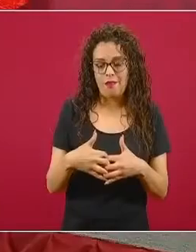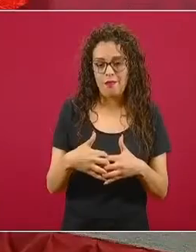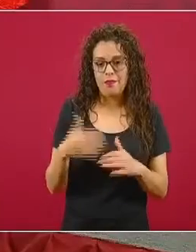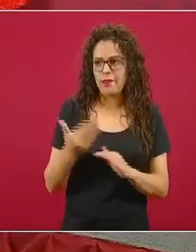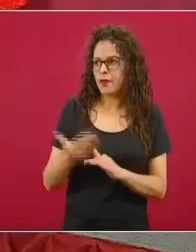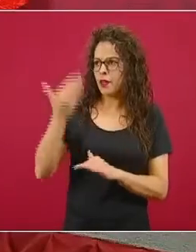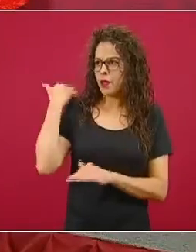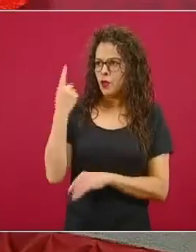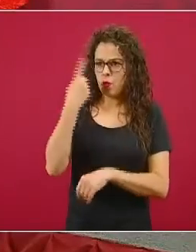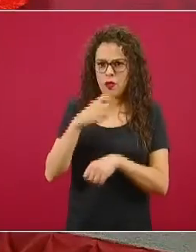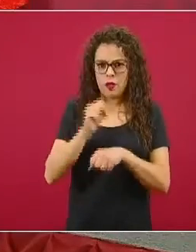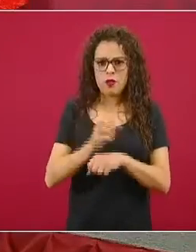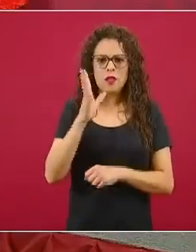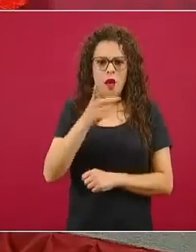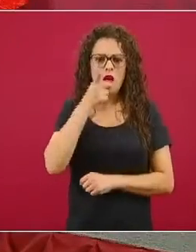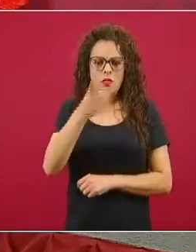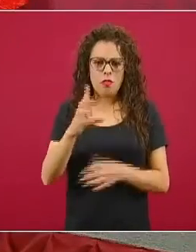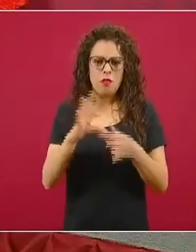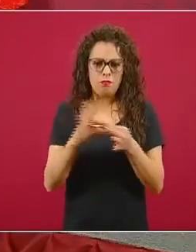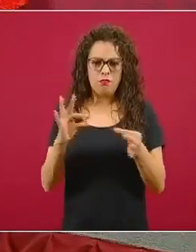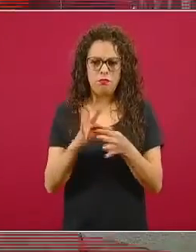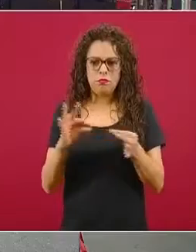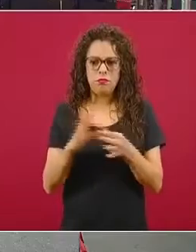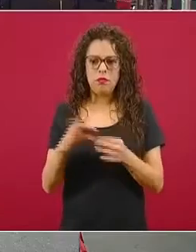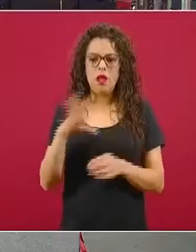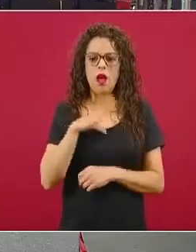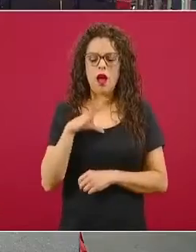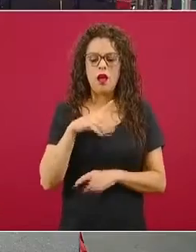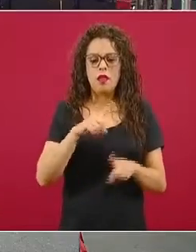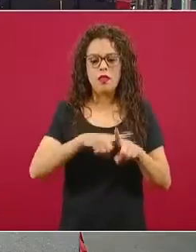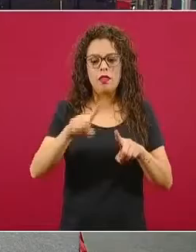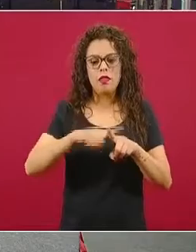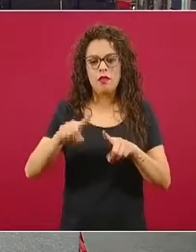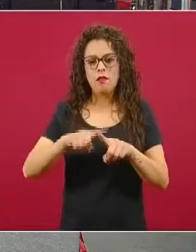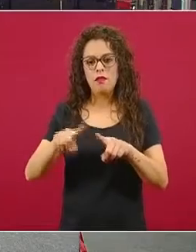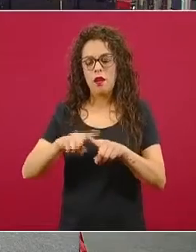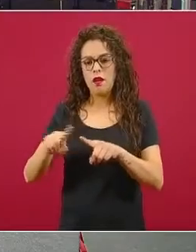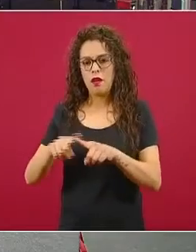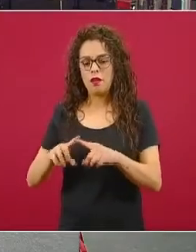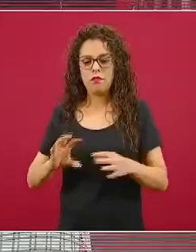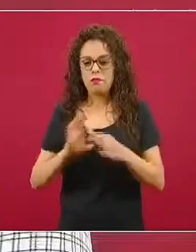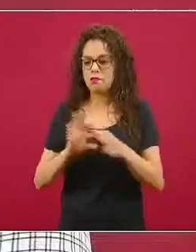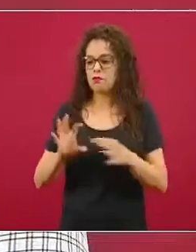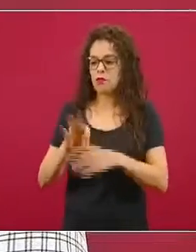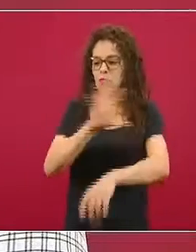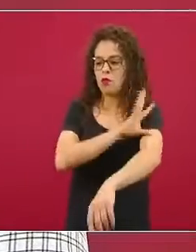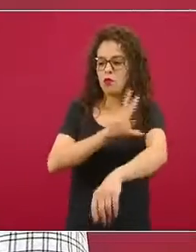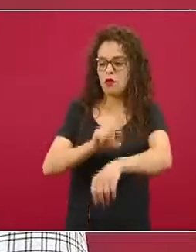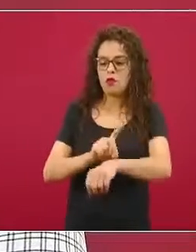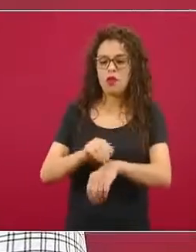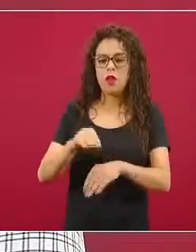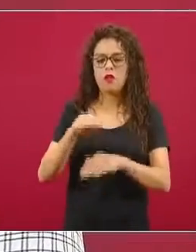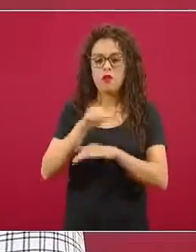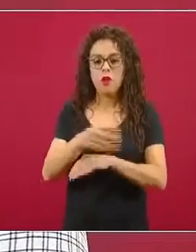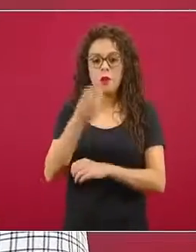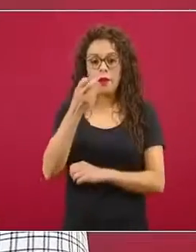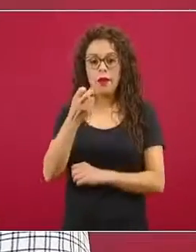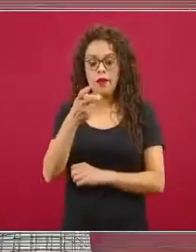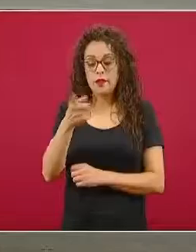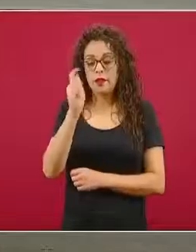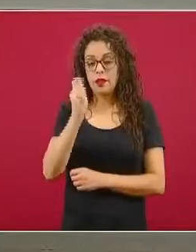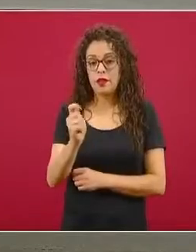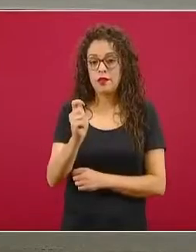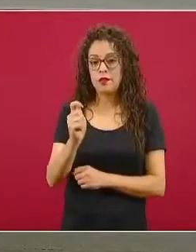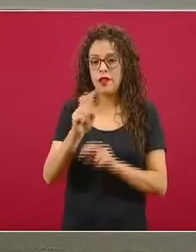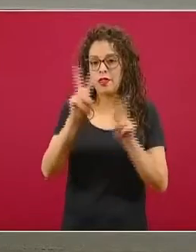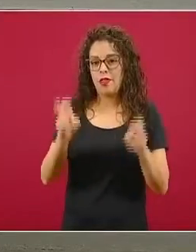semana pasada y estamos ya haciendo todas las coordinaciones correspondientes en relación a este tema específico de la rehabilitación.